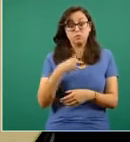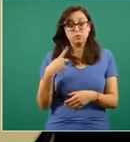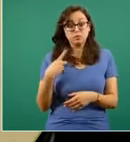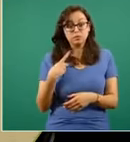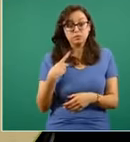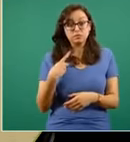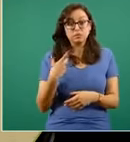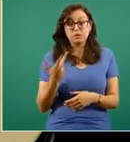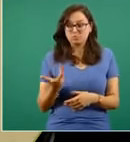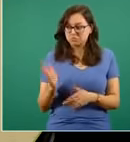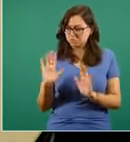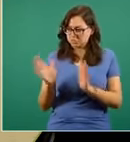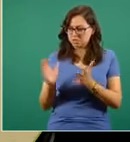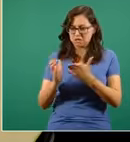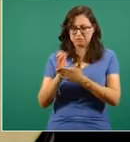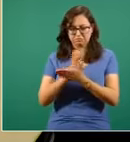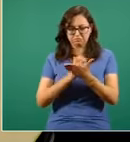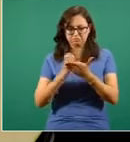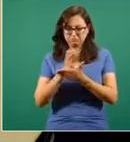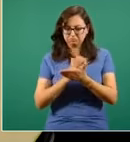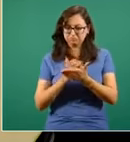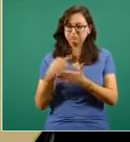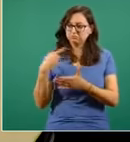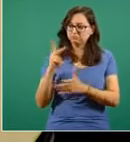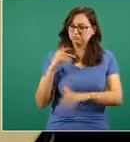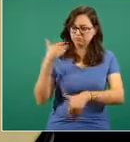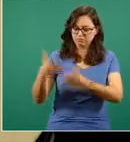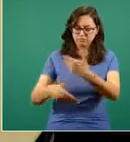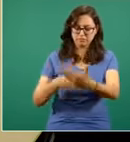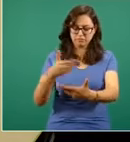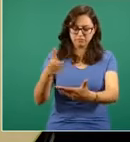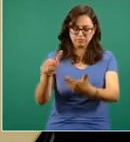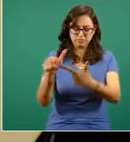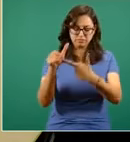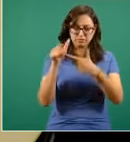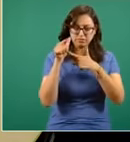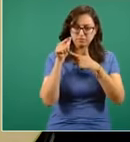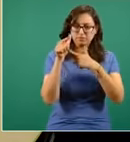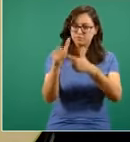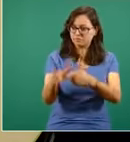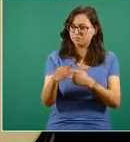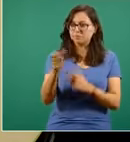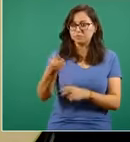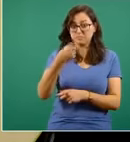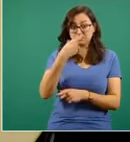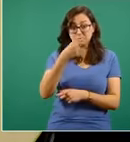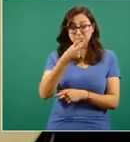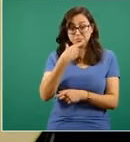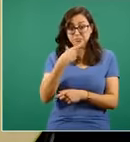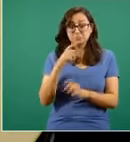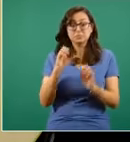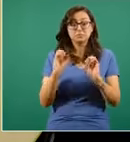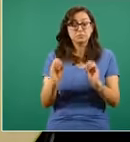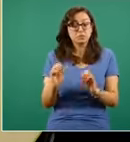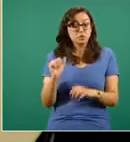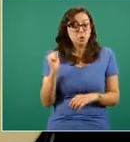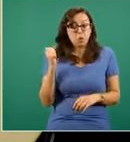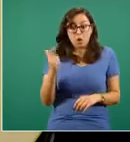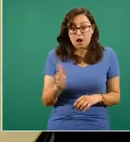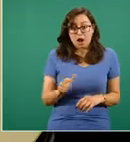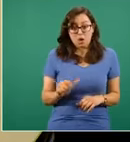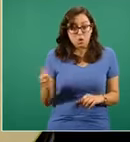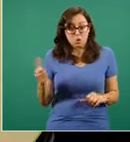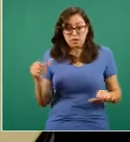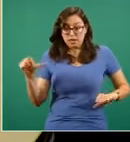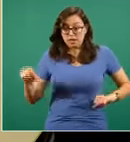aunque ya se haya recuperado, si continúa, por ejemplo, la medicación o alguna otra actividad que